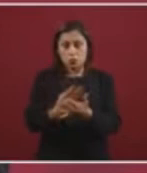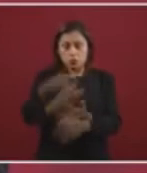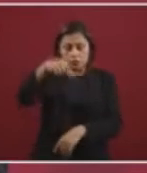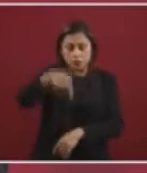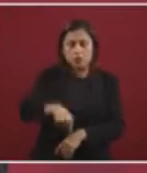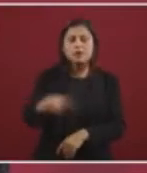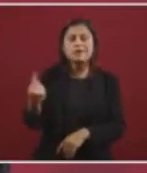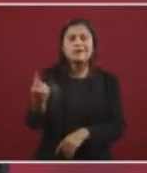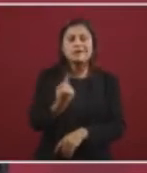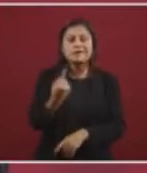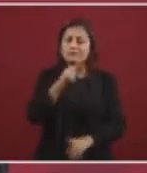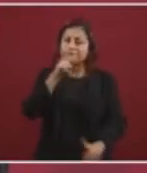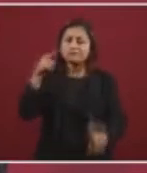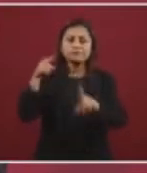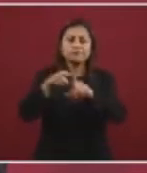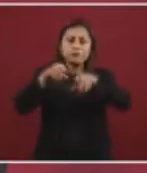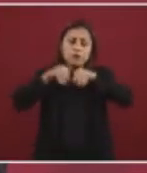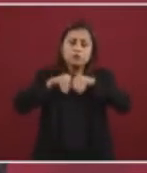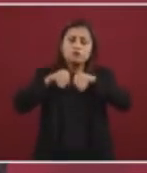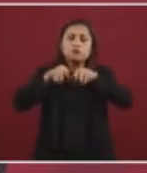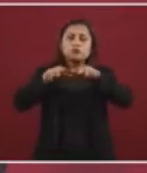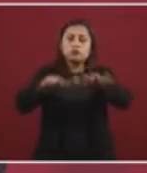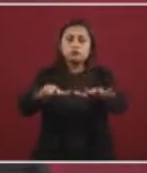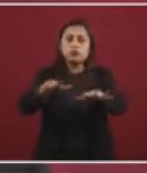ciudadanos, garantizar el derecho